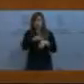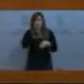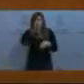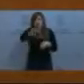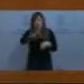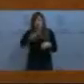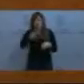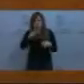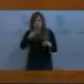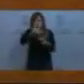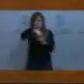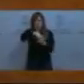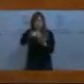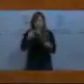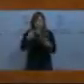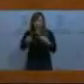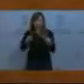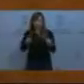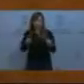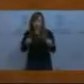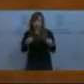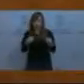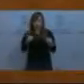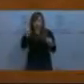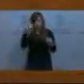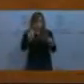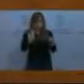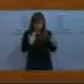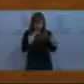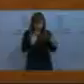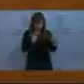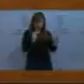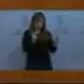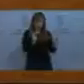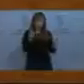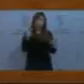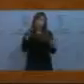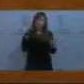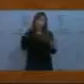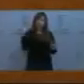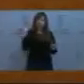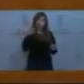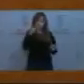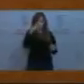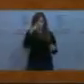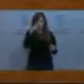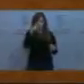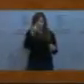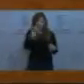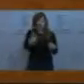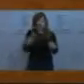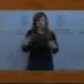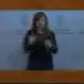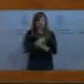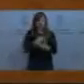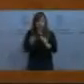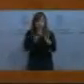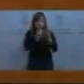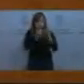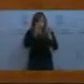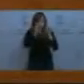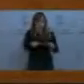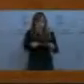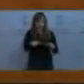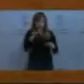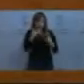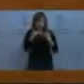coordinador. Yo en eso no voy a entrar porque me parece que... Señoría, le ruego que vaya concluyendo. Sí, termino ya, señor presidente. Bien, todos coinciden en lo mismo. Hay